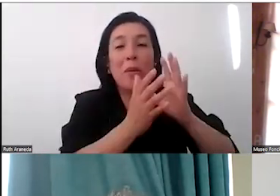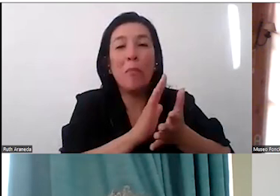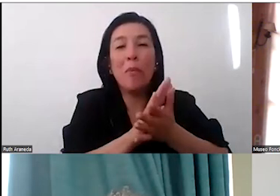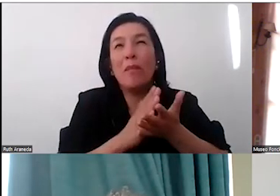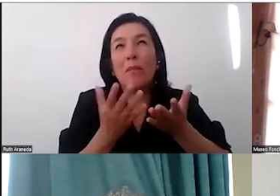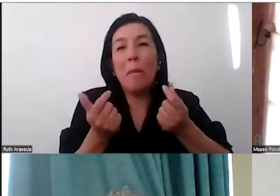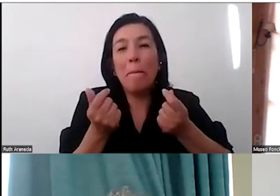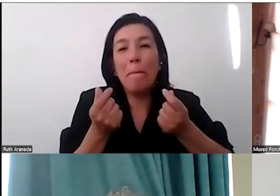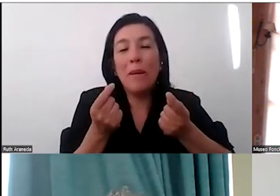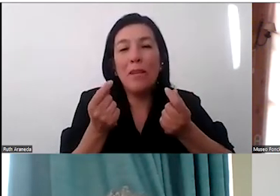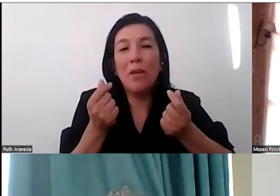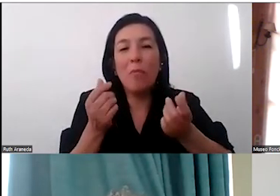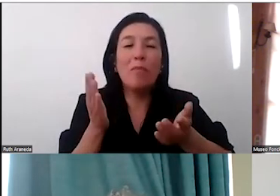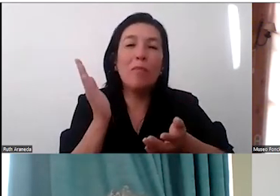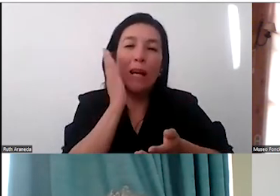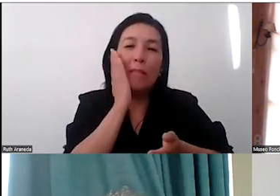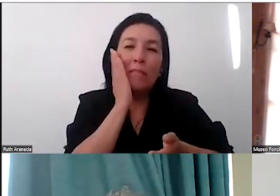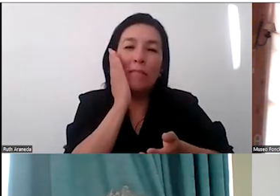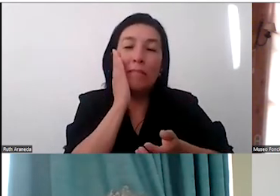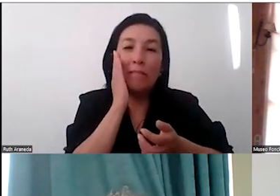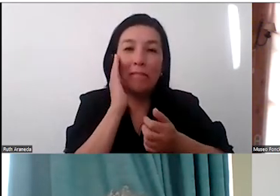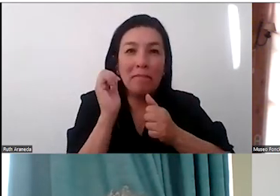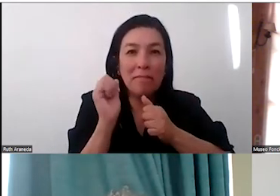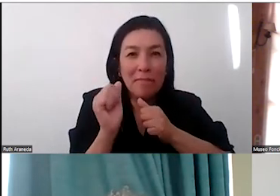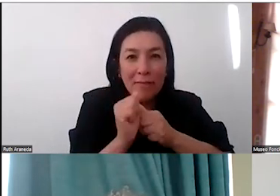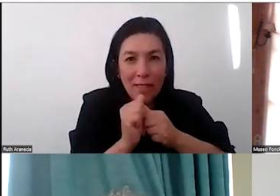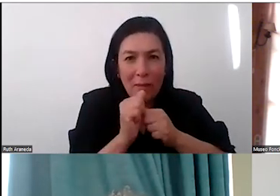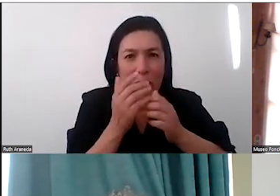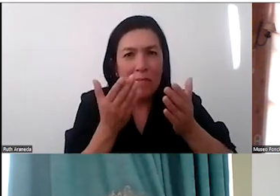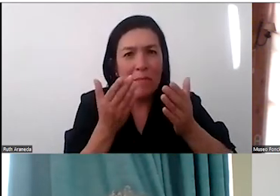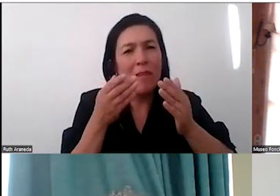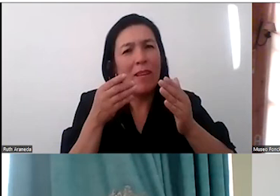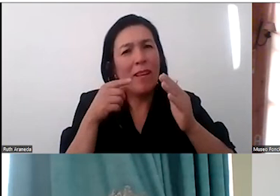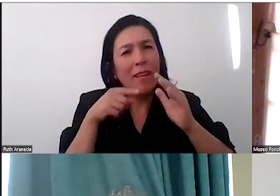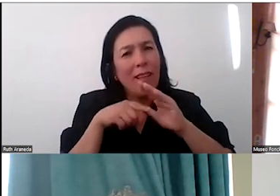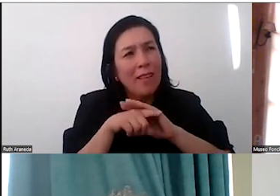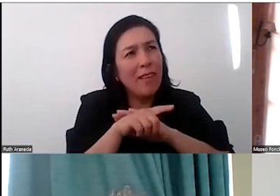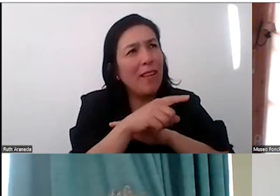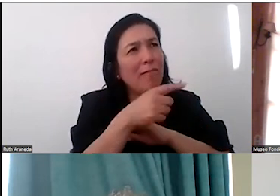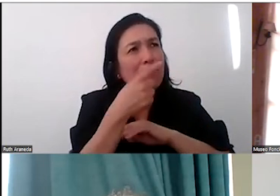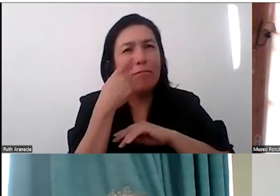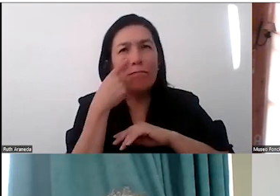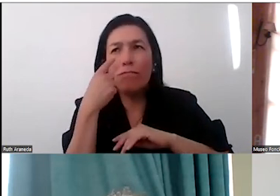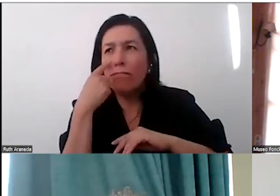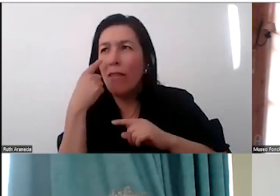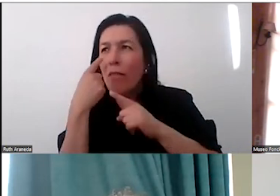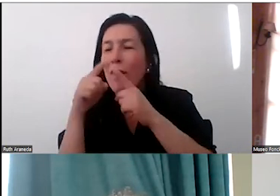manera muy amable y cercana de cómo uno puede ir a entrar también, a hacer recorridos dentro de ciertos lugares